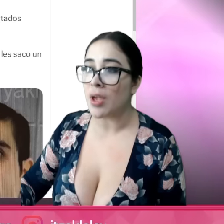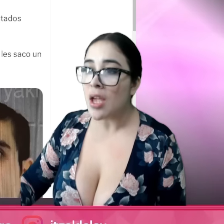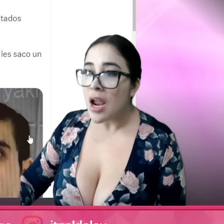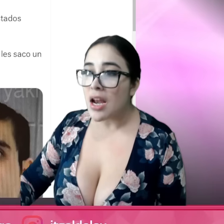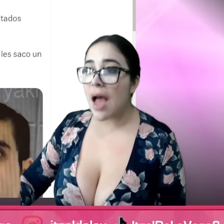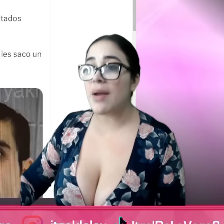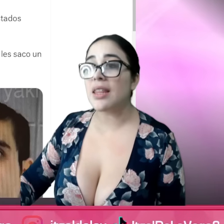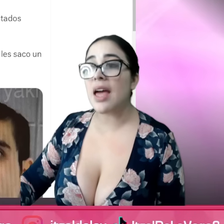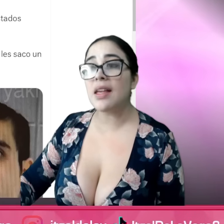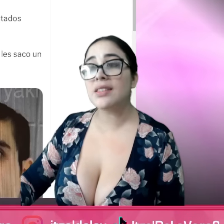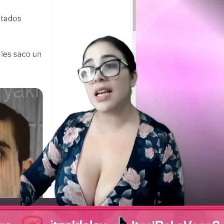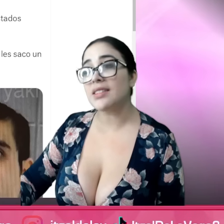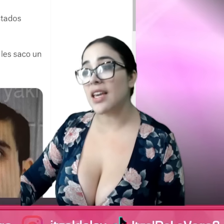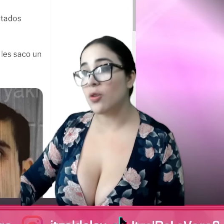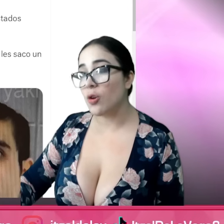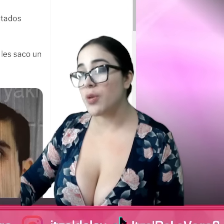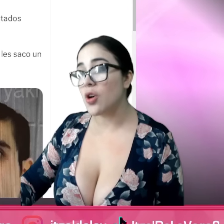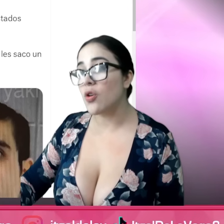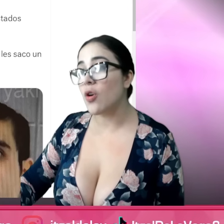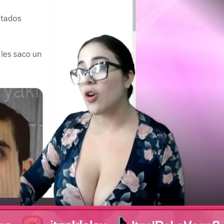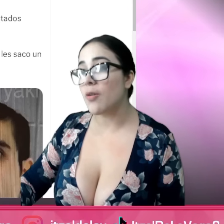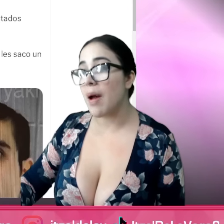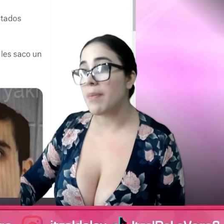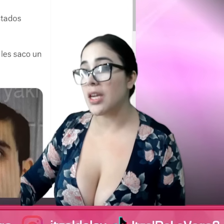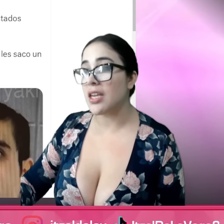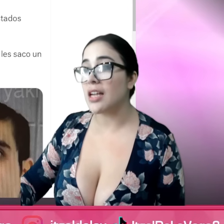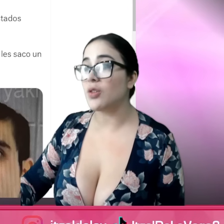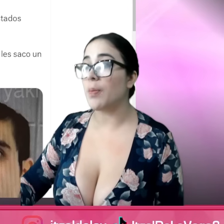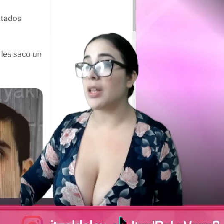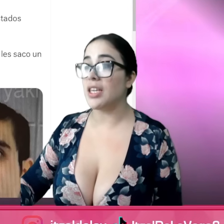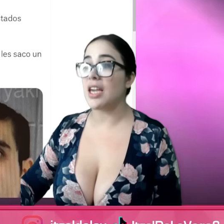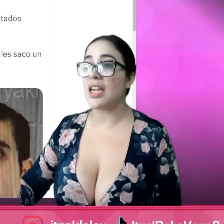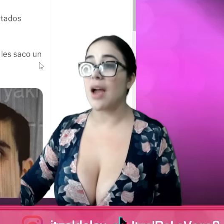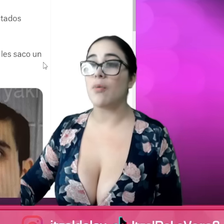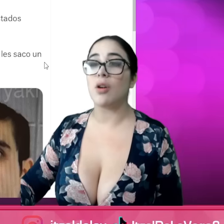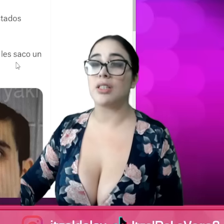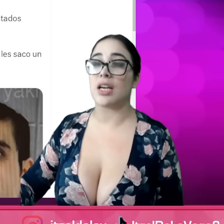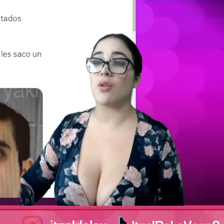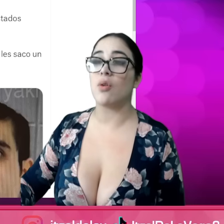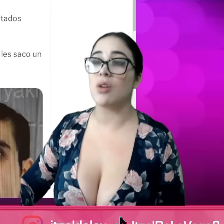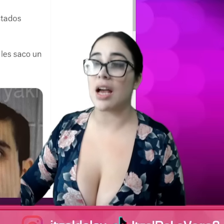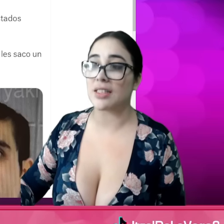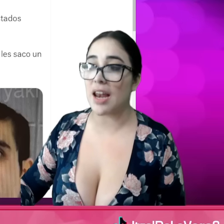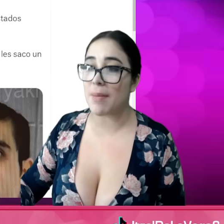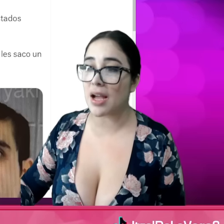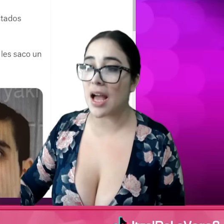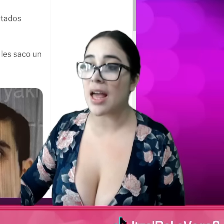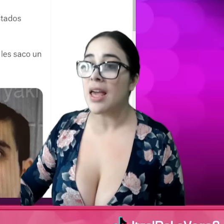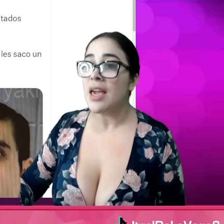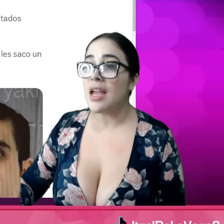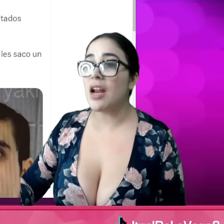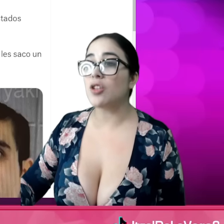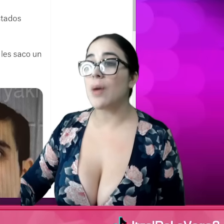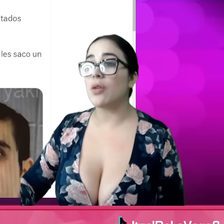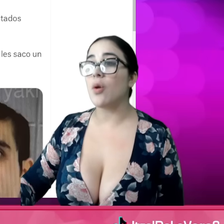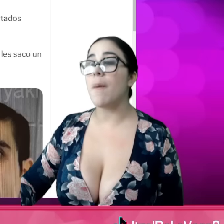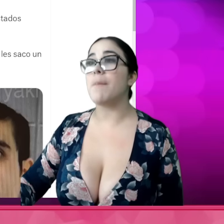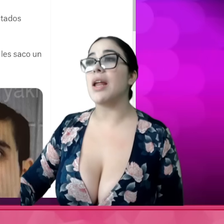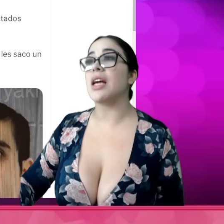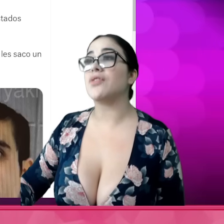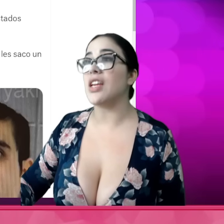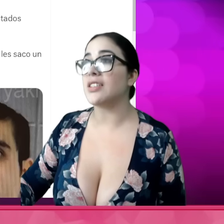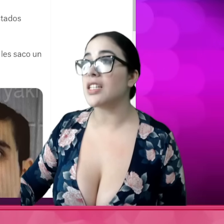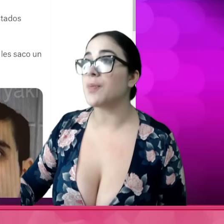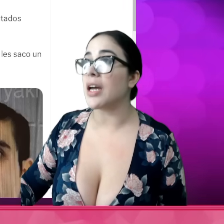fentanilo. La verdad es que se durmió Norma Piña y su pandilla y AMLO le sacó un as de la manga y los madrugó